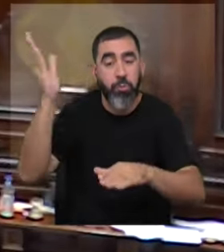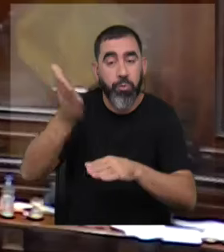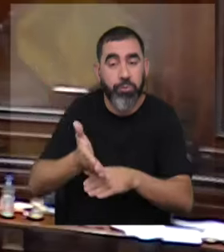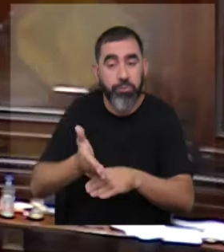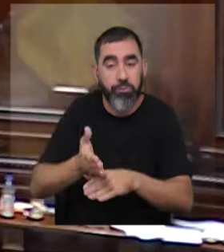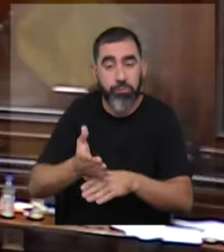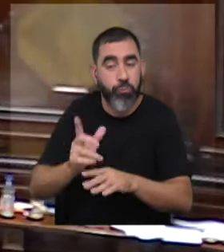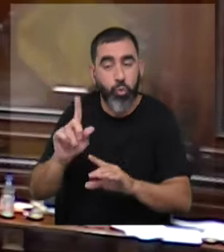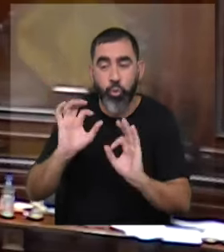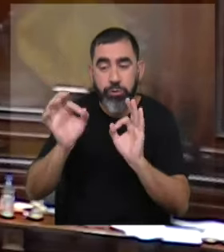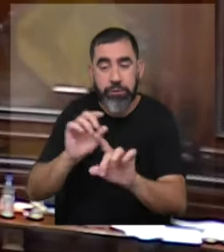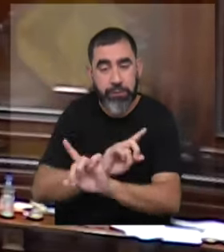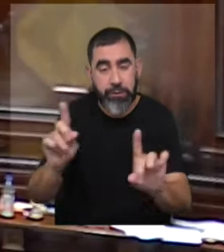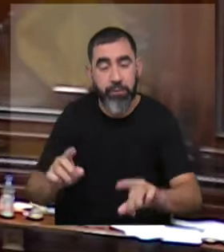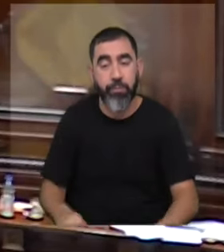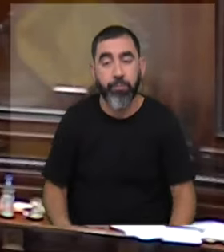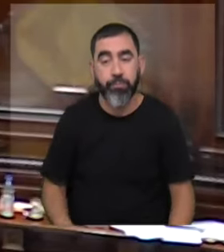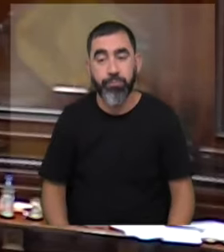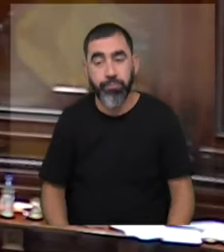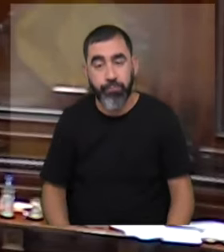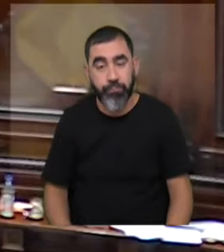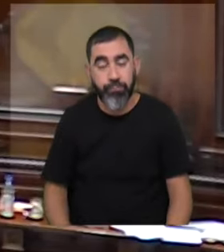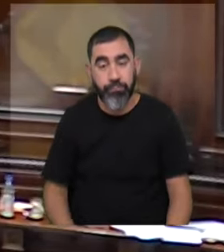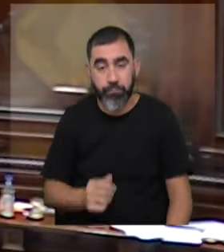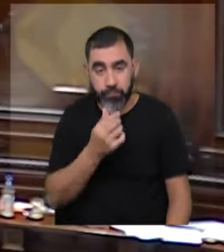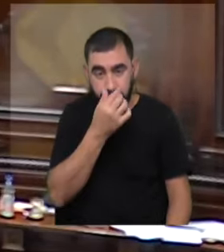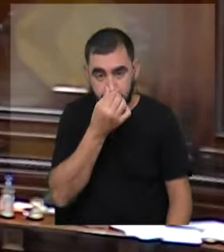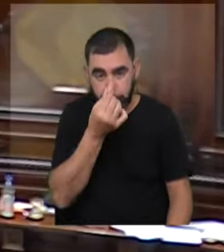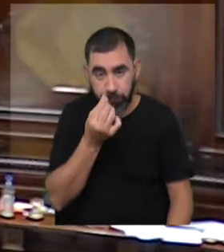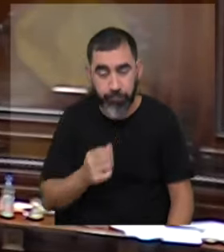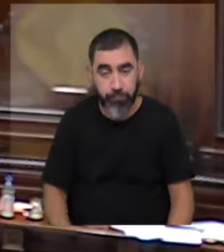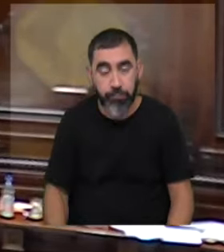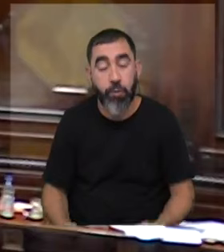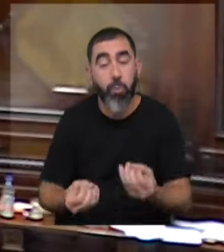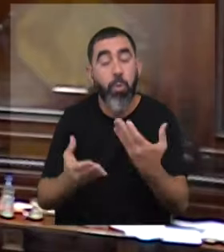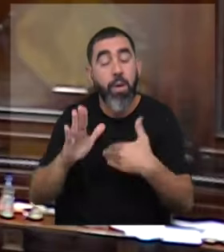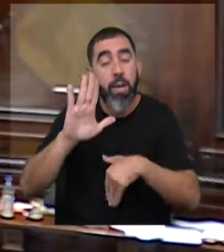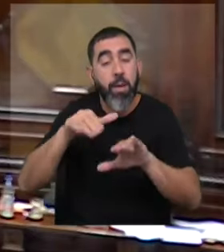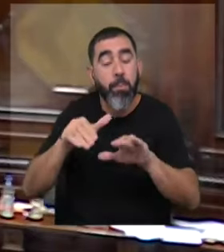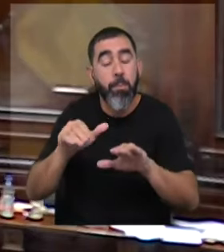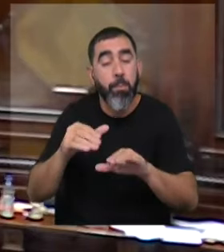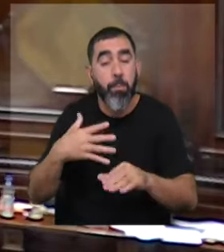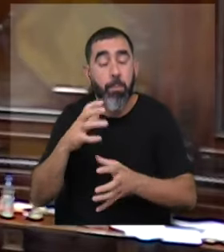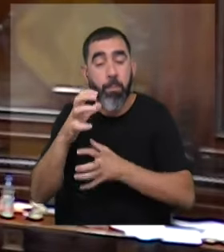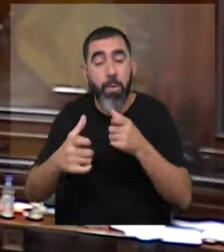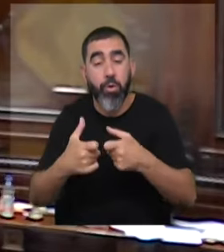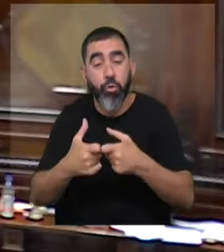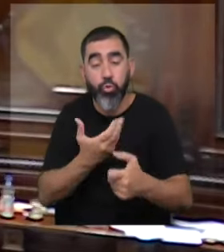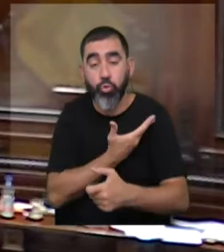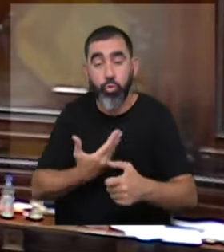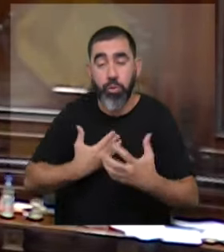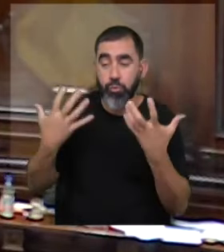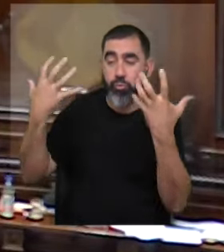es que no estarían los votos suficientes para que esta norma se apruebe, ya que la mayoría de los legisladores de la coalición de gobierno